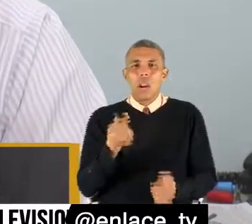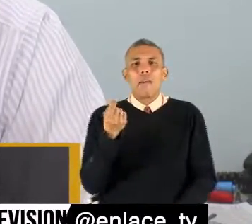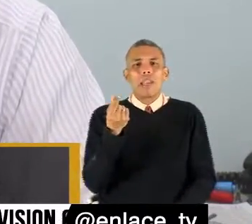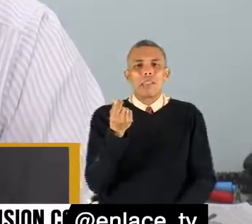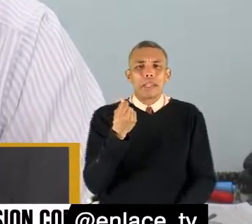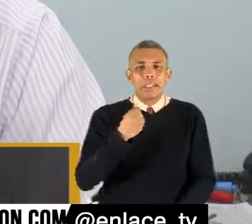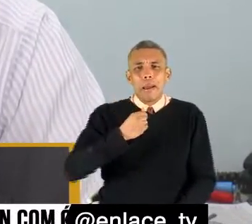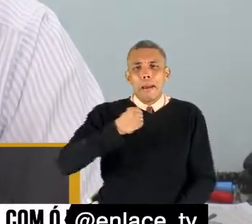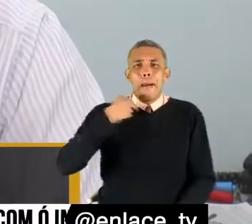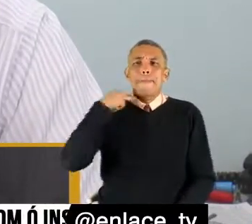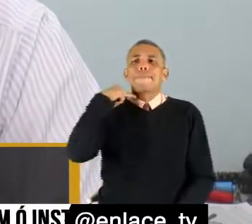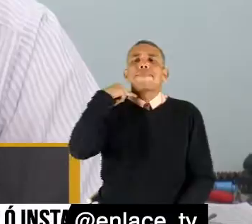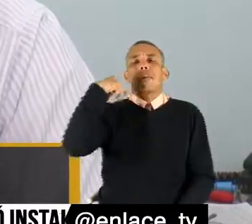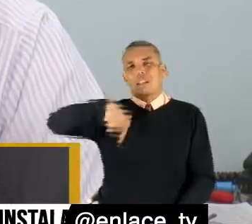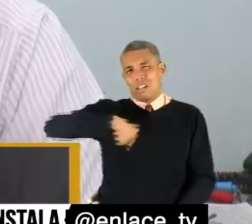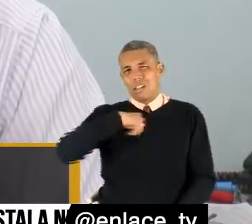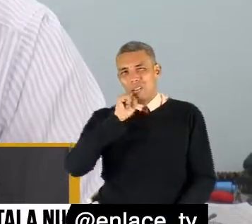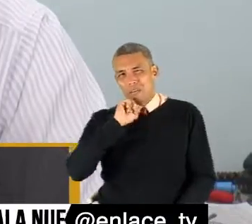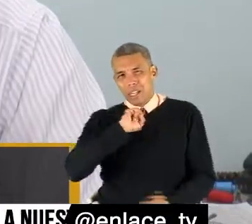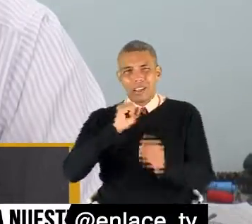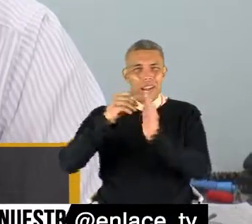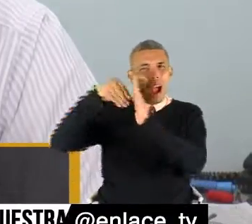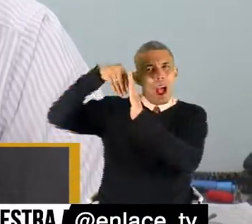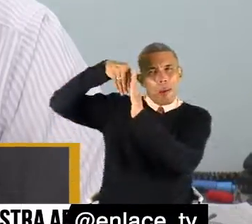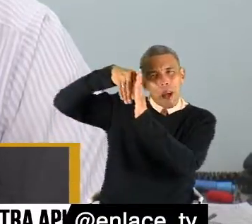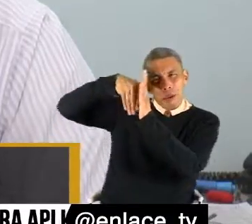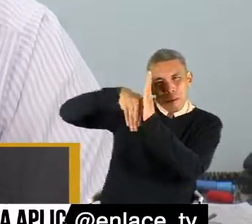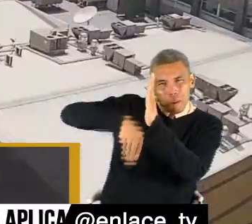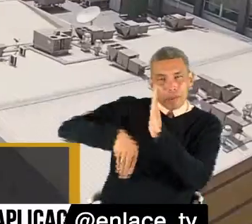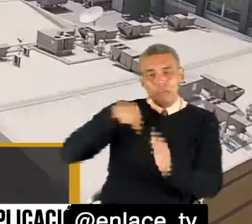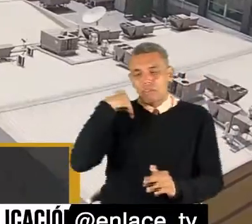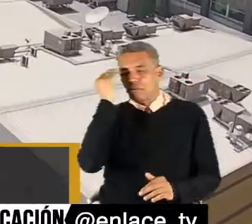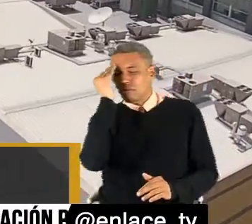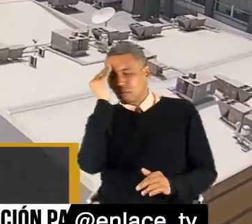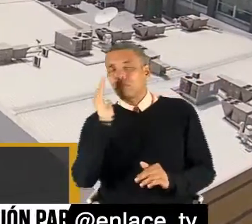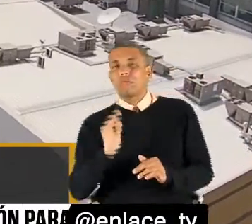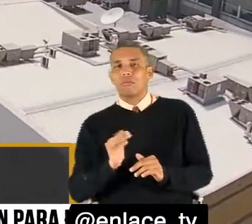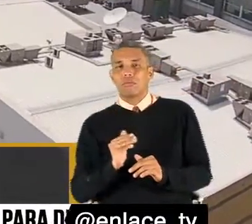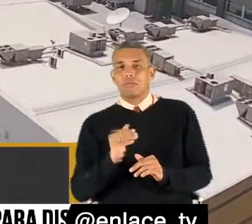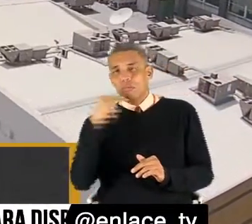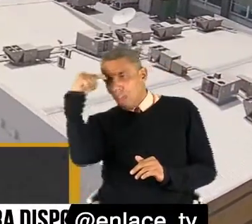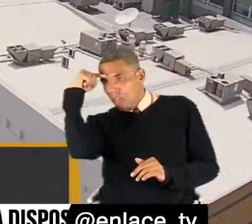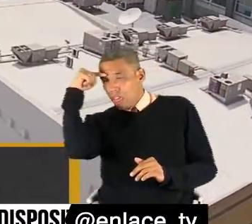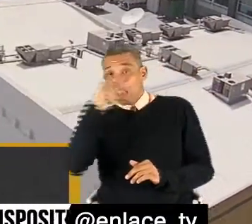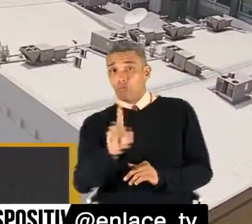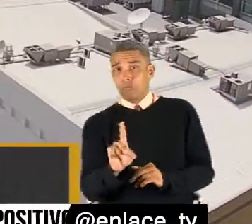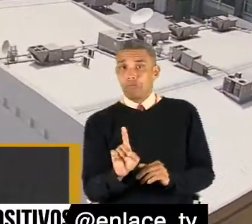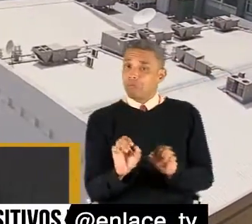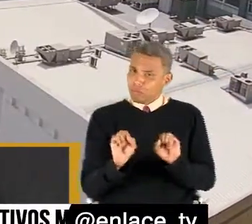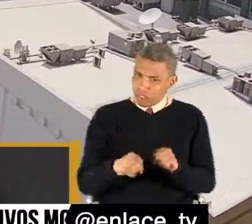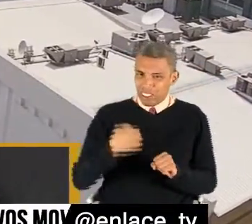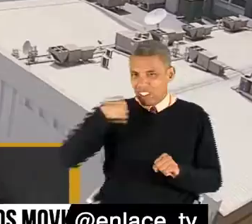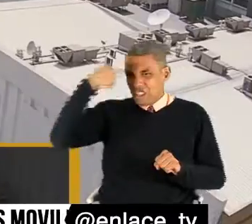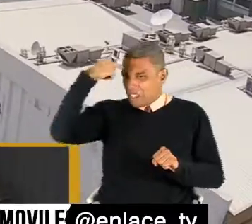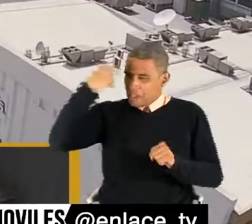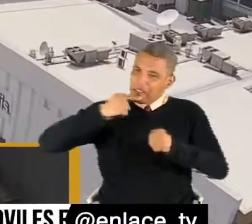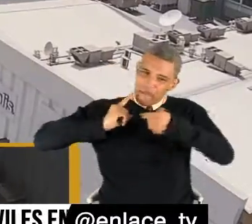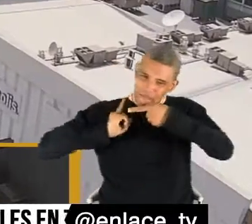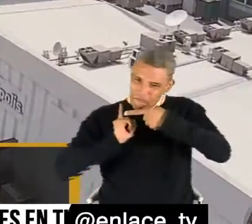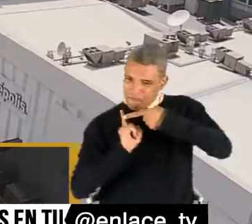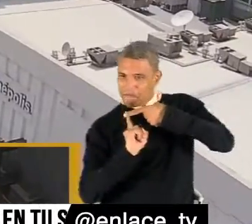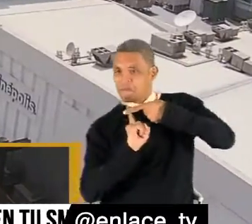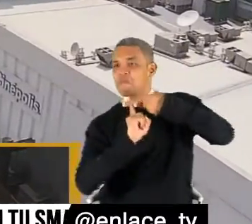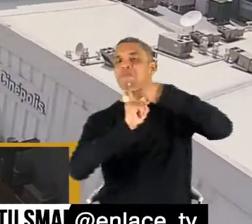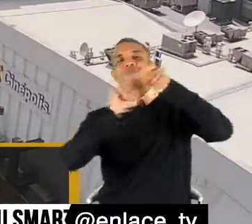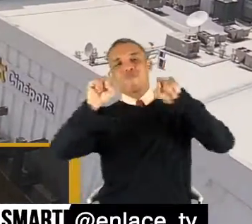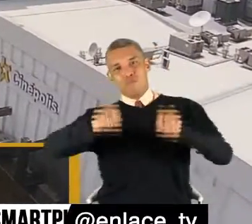buscando caminos de desarrollo, como buscando emprendimiento. Yo no es que sea,